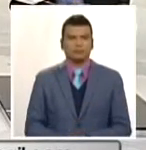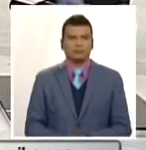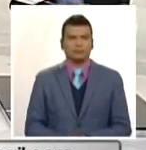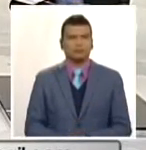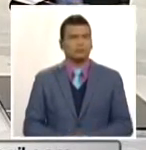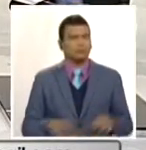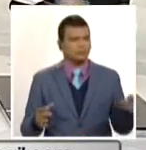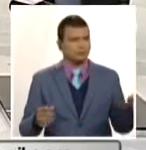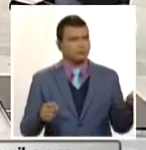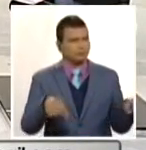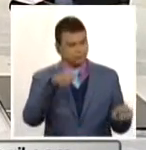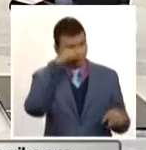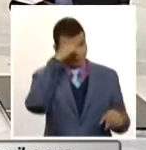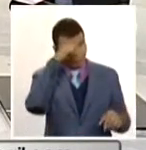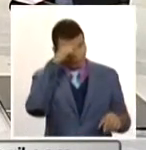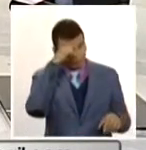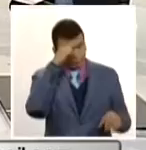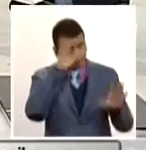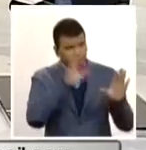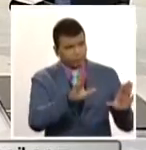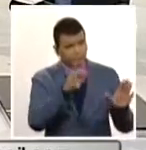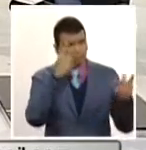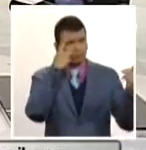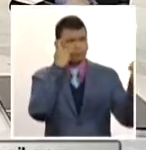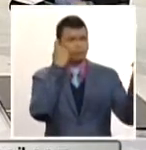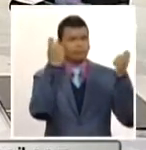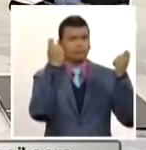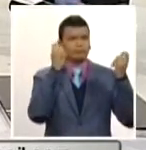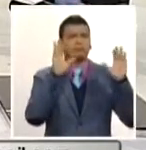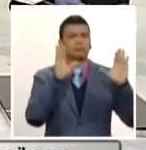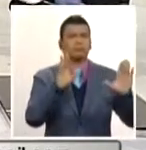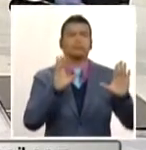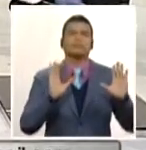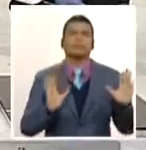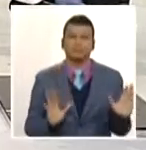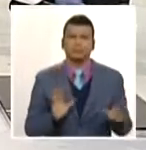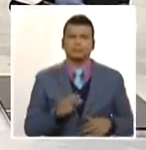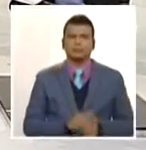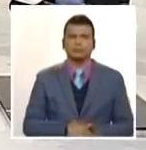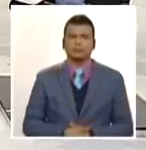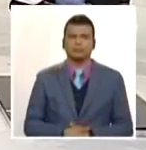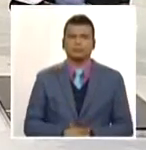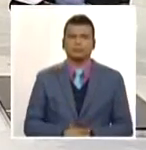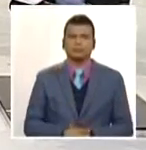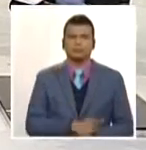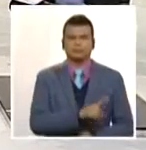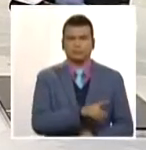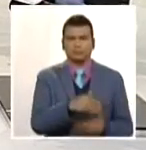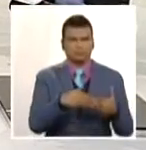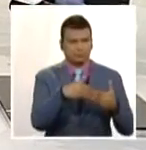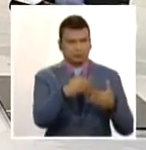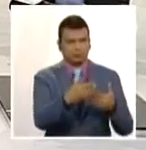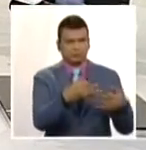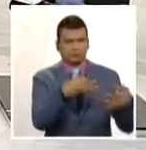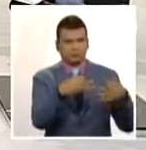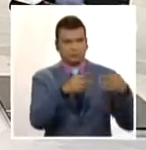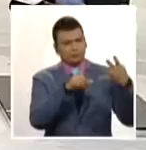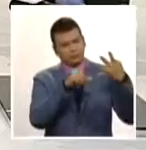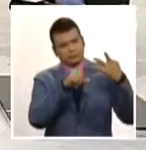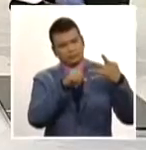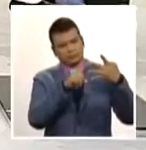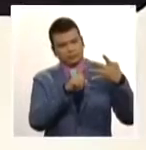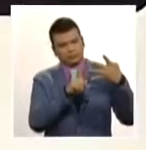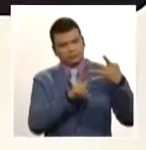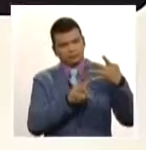mirada pesimista y frente a ello habrán estrategias al respecto, ¿verdad? Correcto. Más adelante vamos a abordar las otras miradas y los